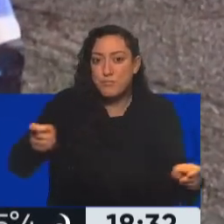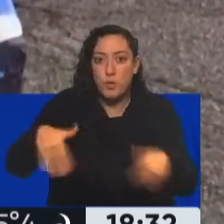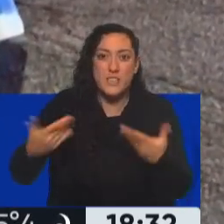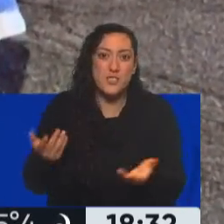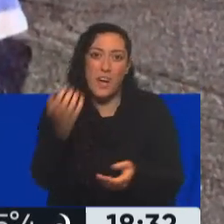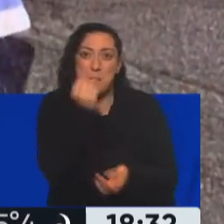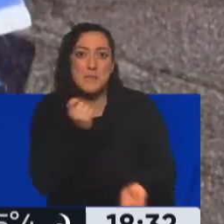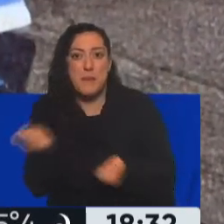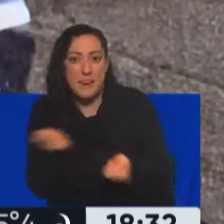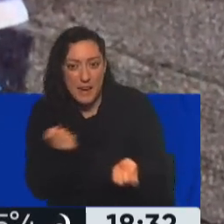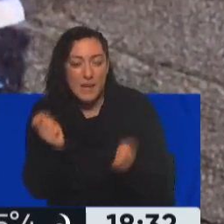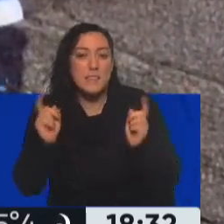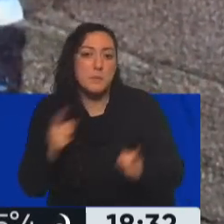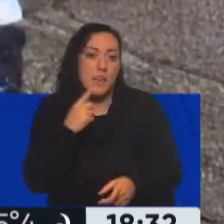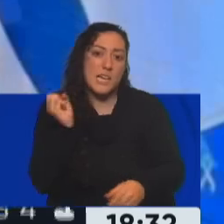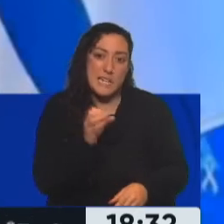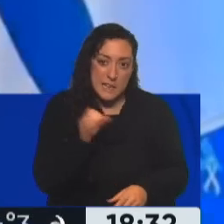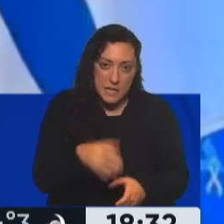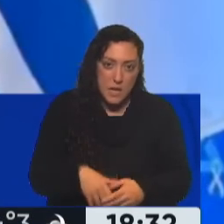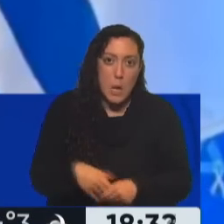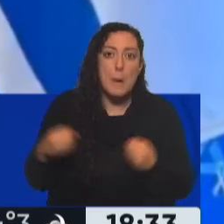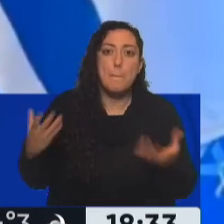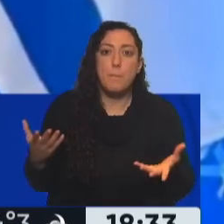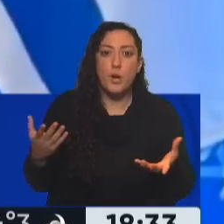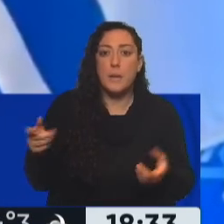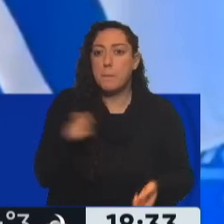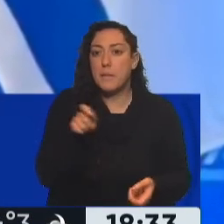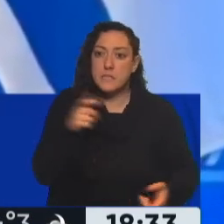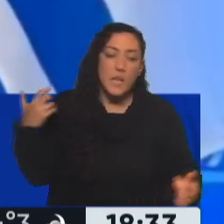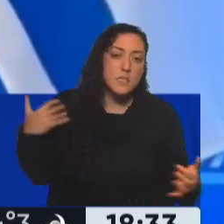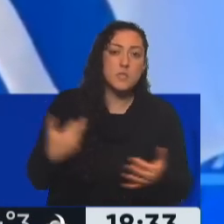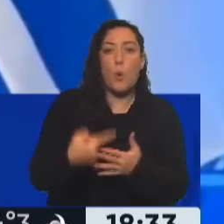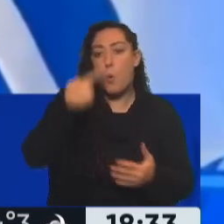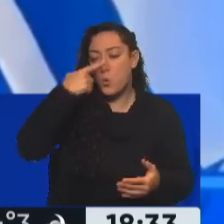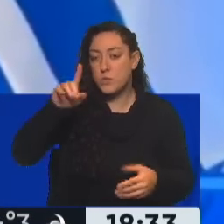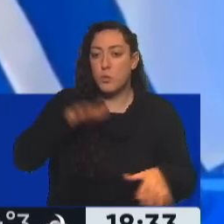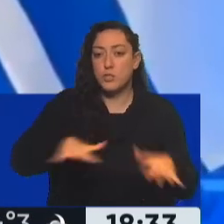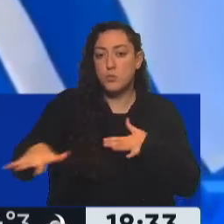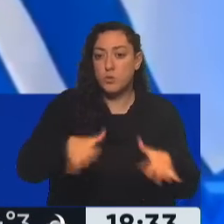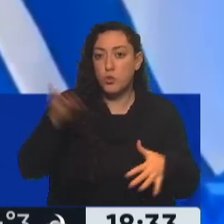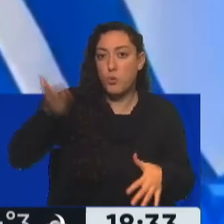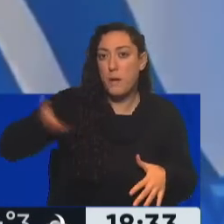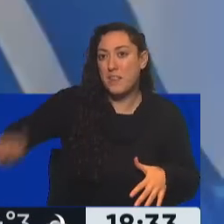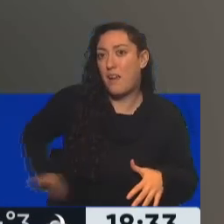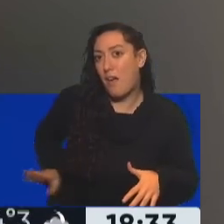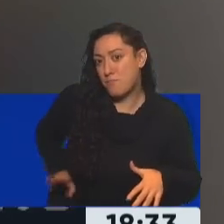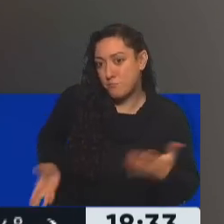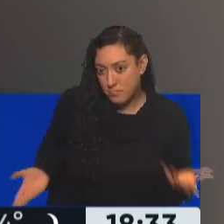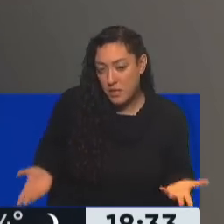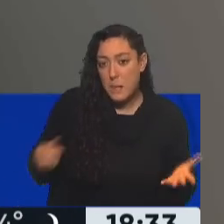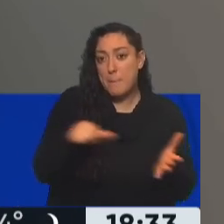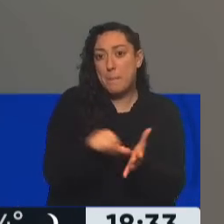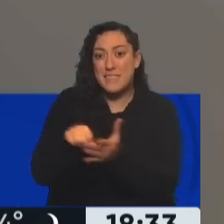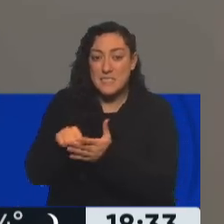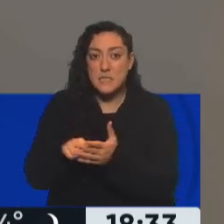llega un momento de muchísima crítica, porque está el desgaste de estos últimos meses generados por la situación humanitaria, y aparecen algunos países